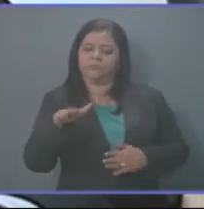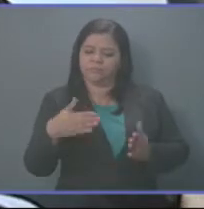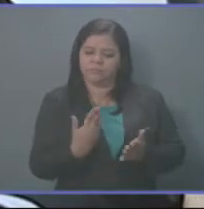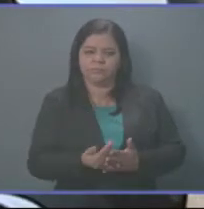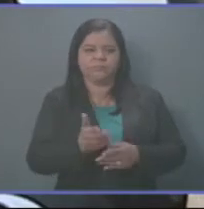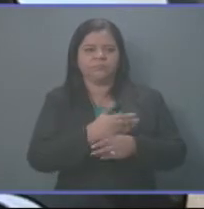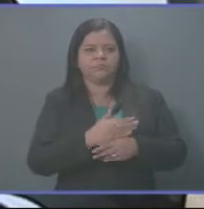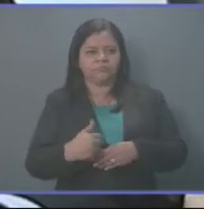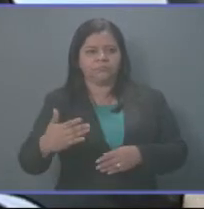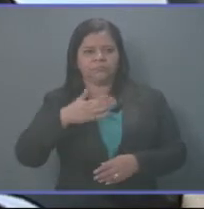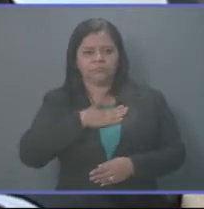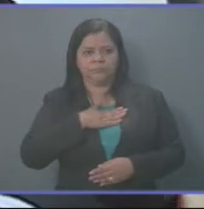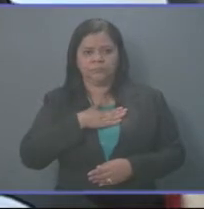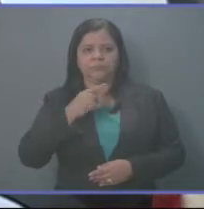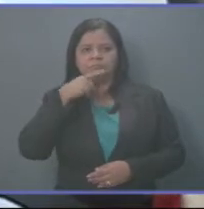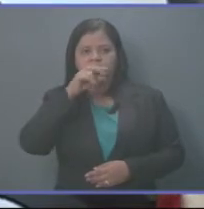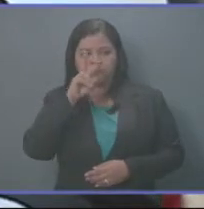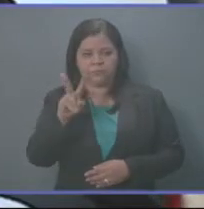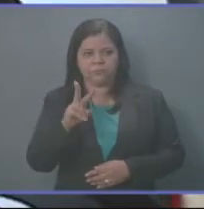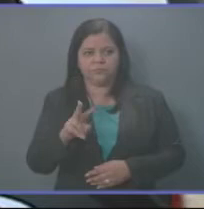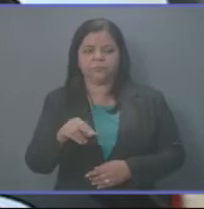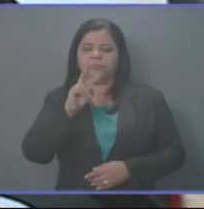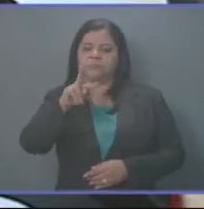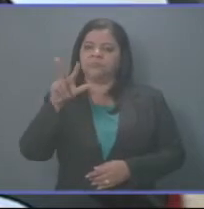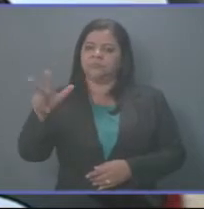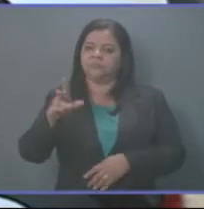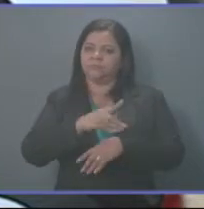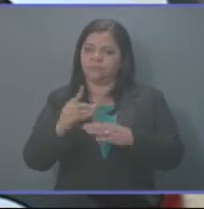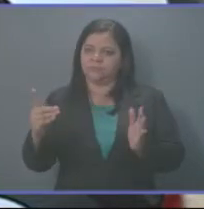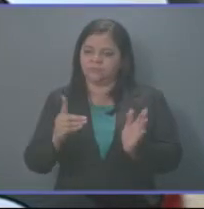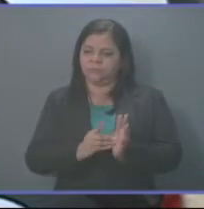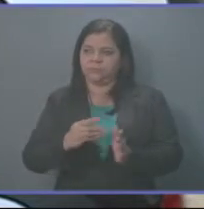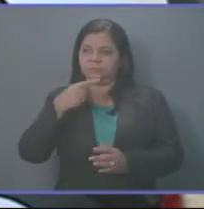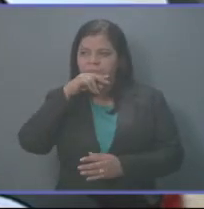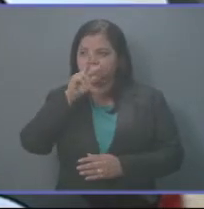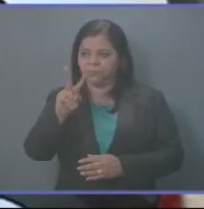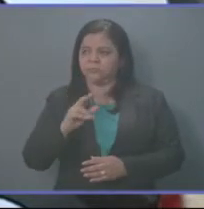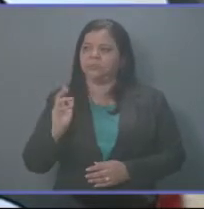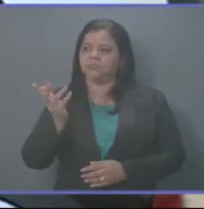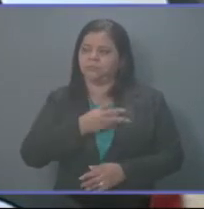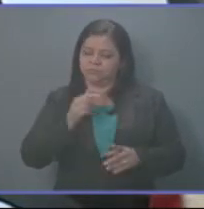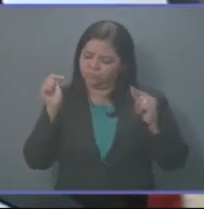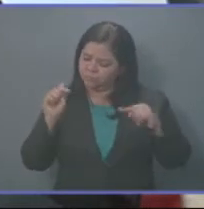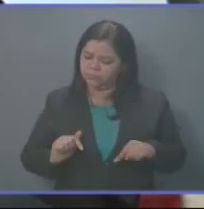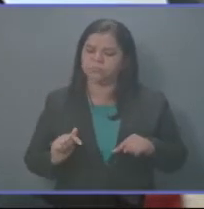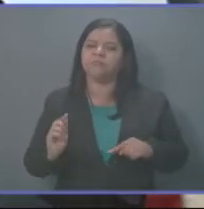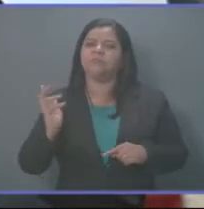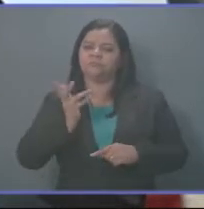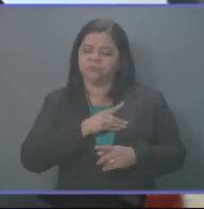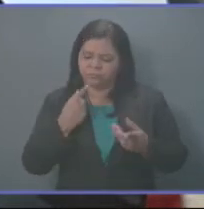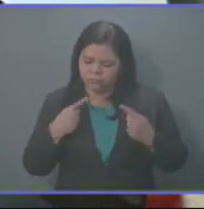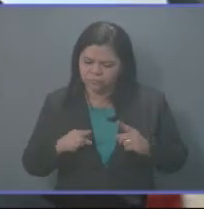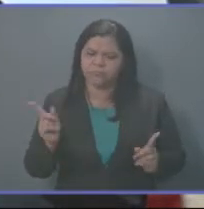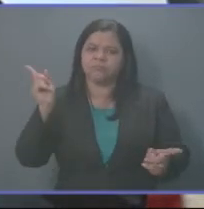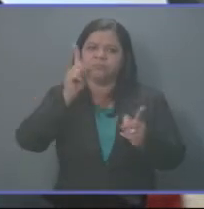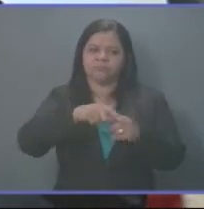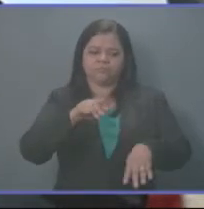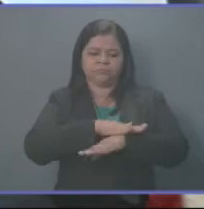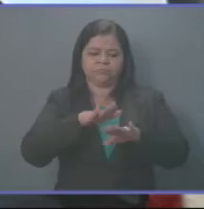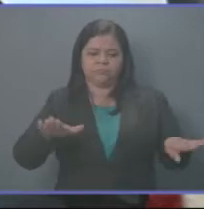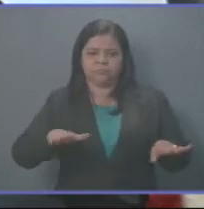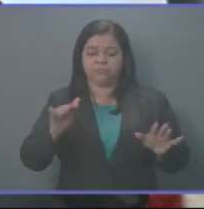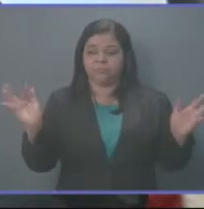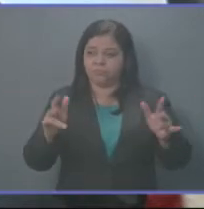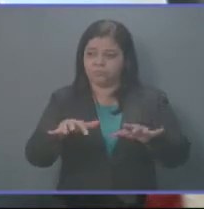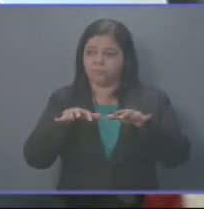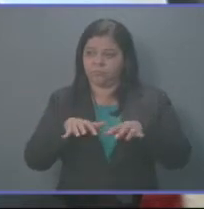grupo parlamentario del FMLN. Los 23 diputados del FMLN estamos aquí y vamos a estar hasta que finalice esta plenaria.